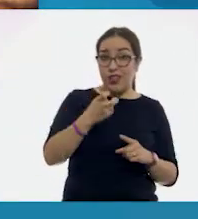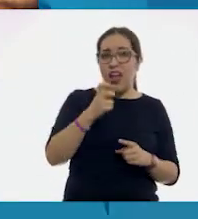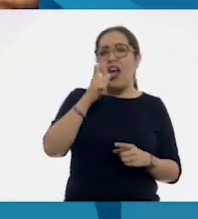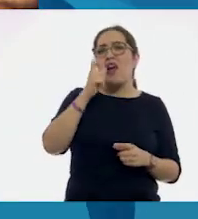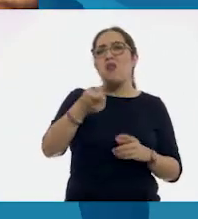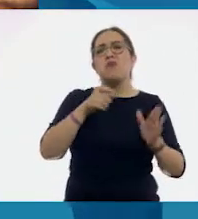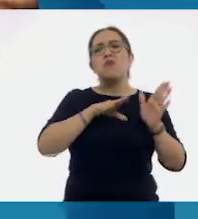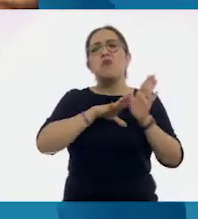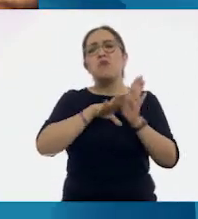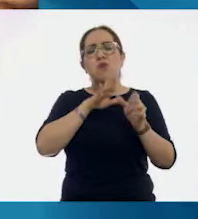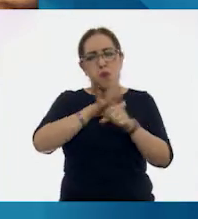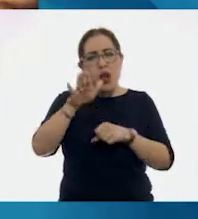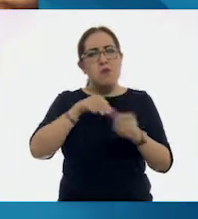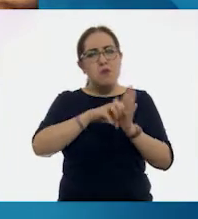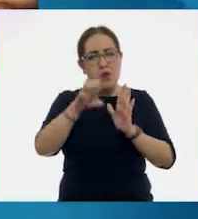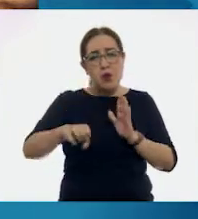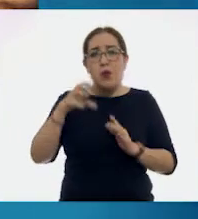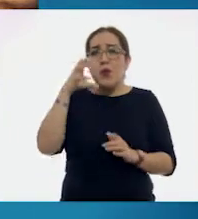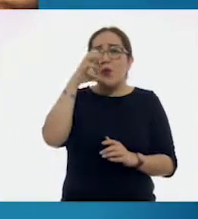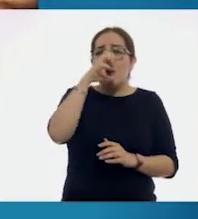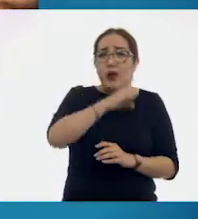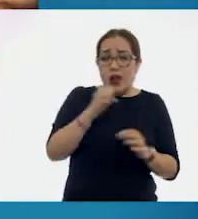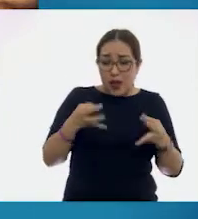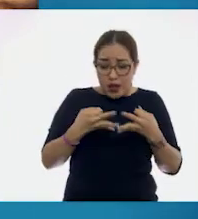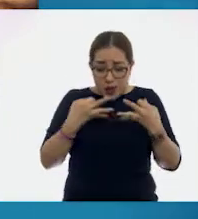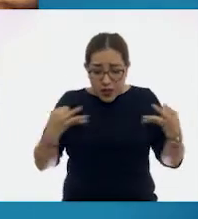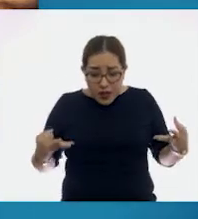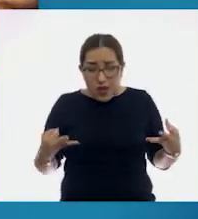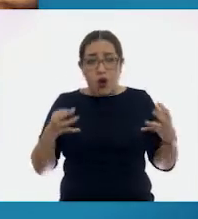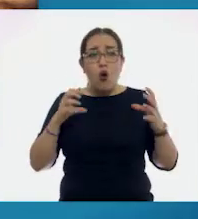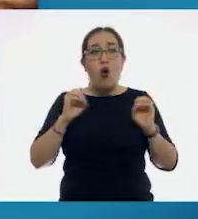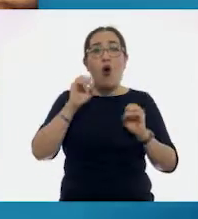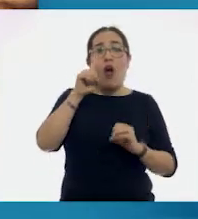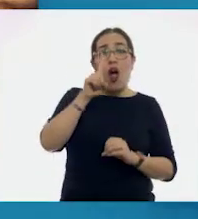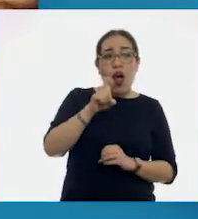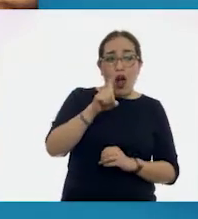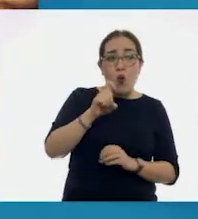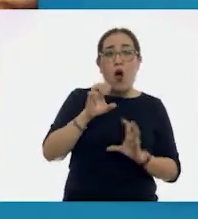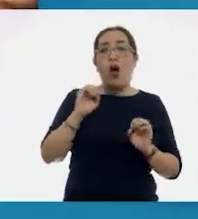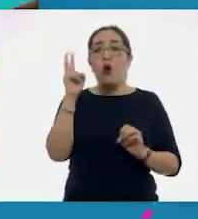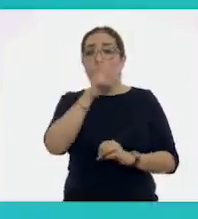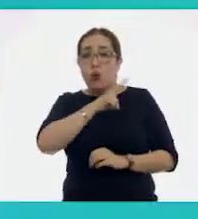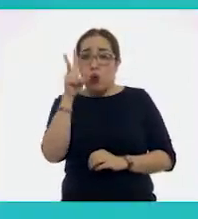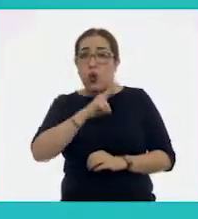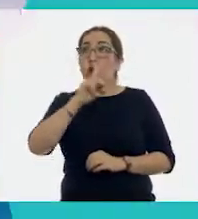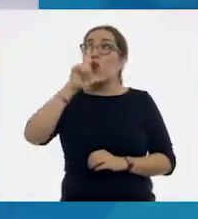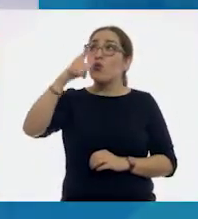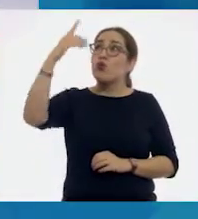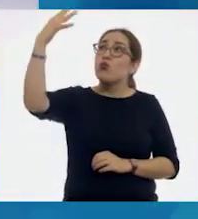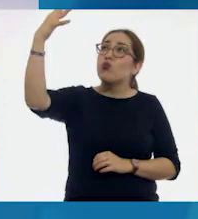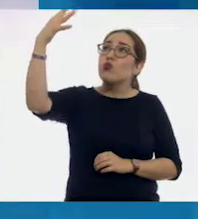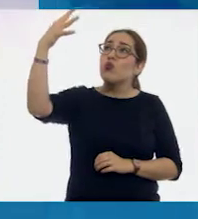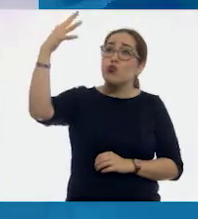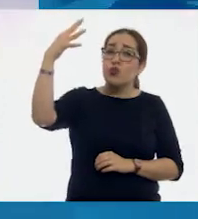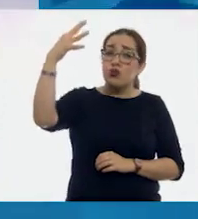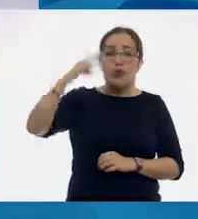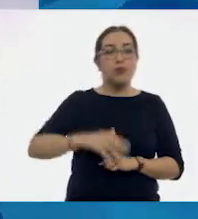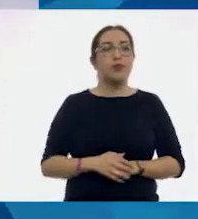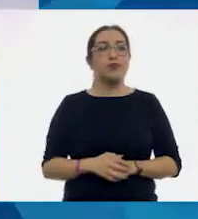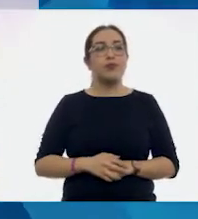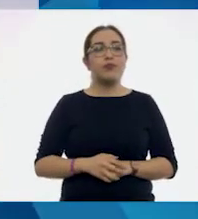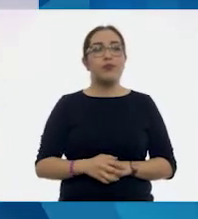el clima, la composición del suelo, el agua, el aire y la luz solar. Los